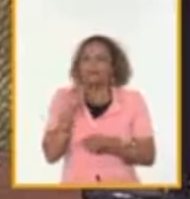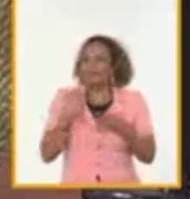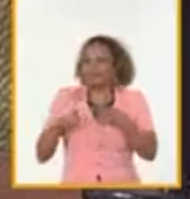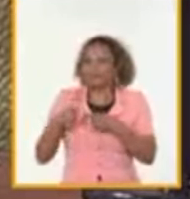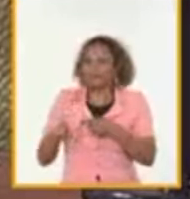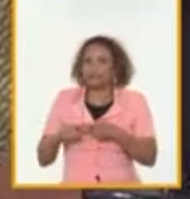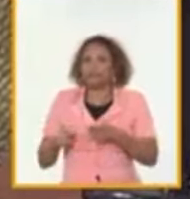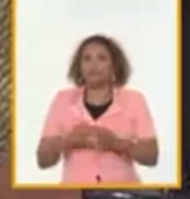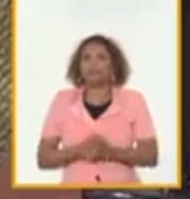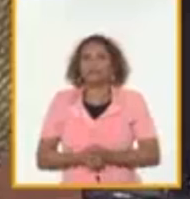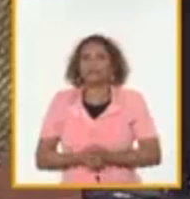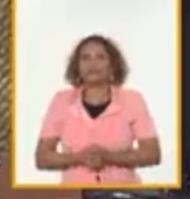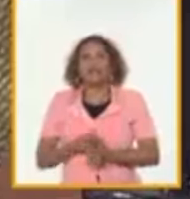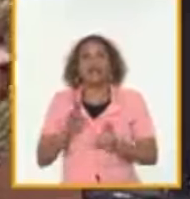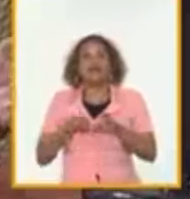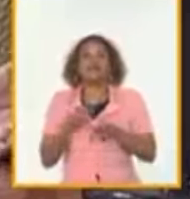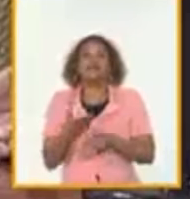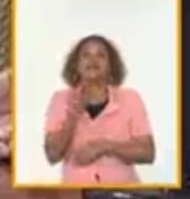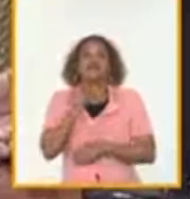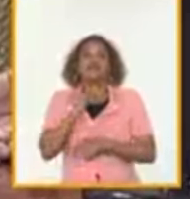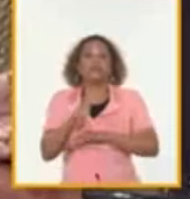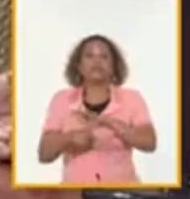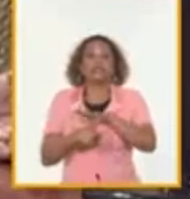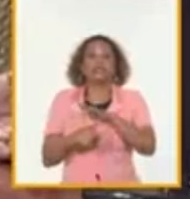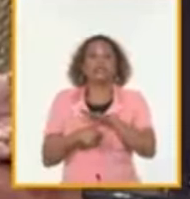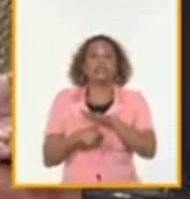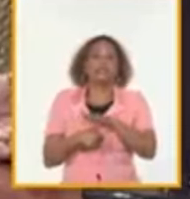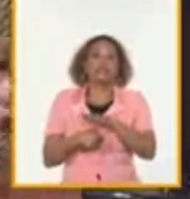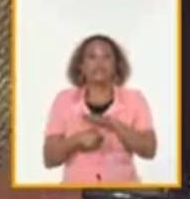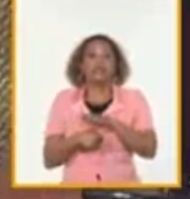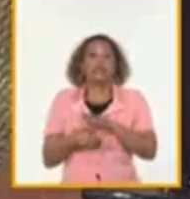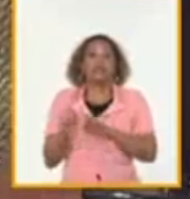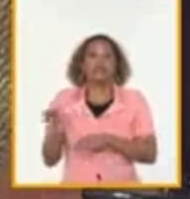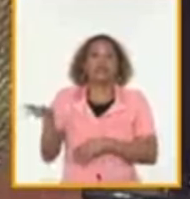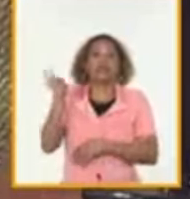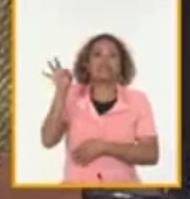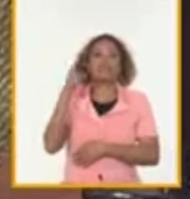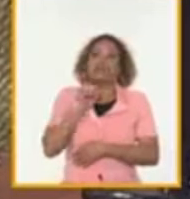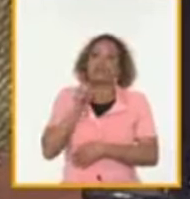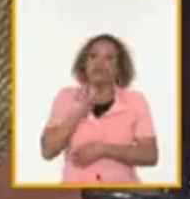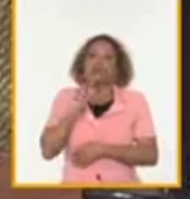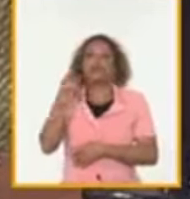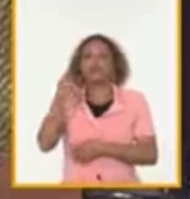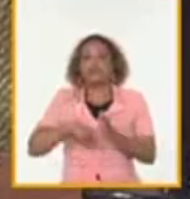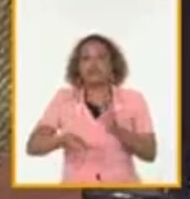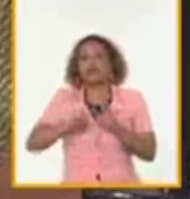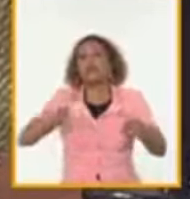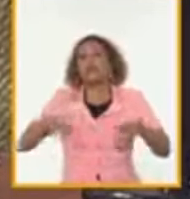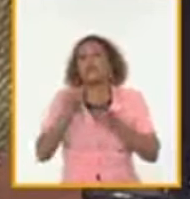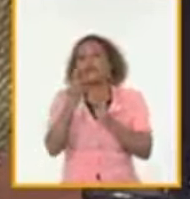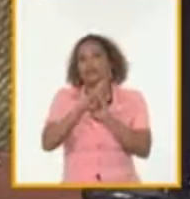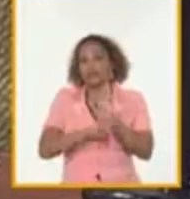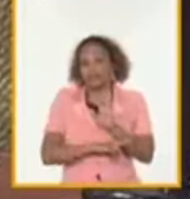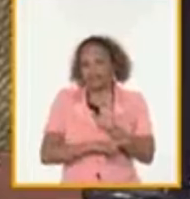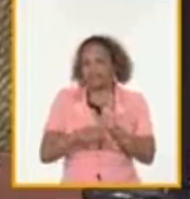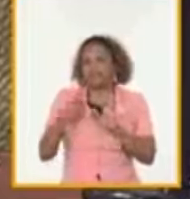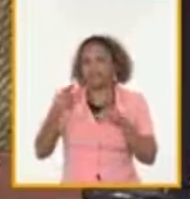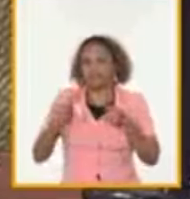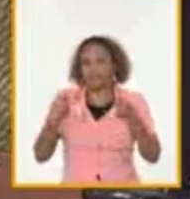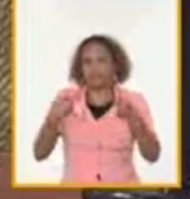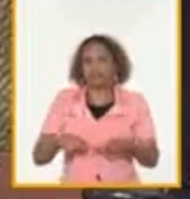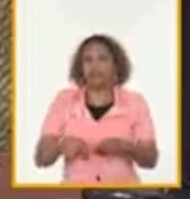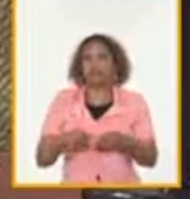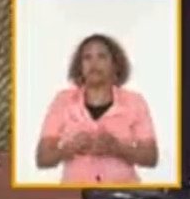nos dice el presidente eh No puede ser la excepción tiene que ser la regla y en eso nosotros estamos trabajando Tenemos